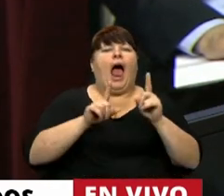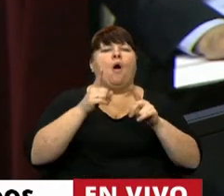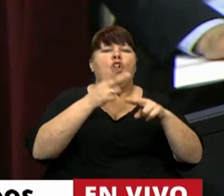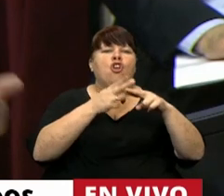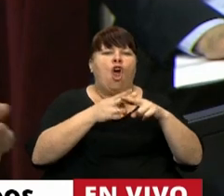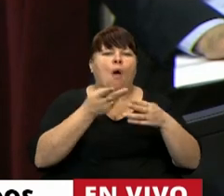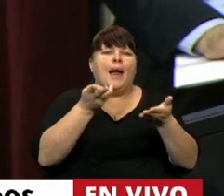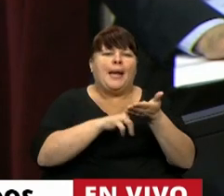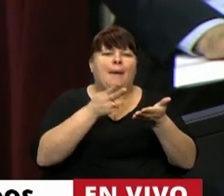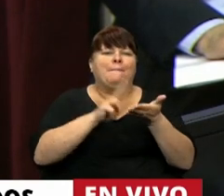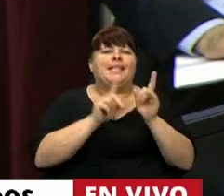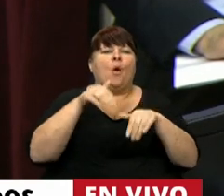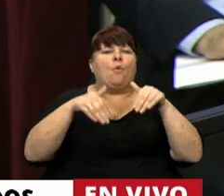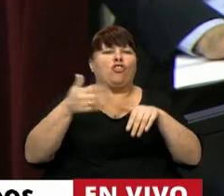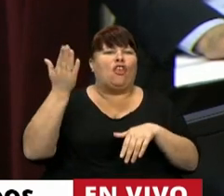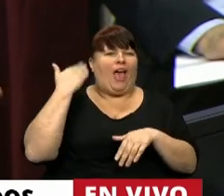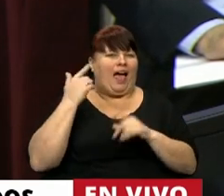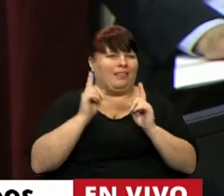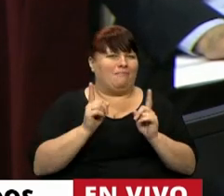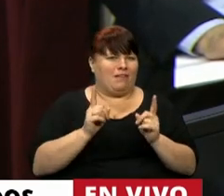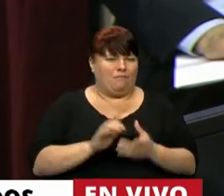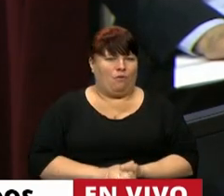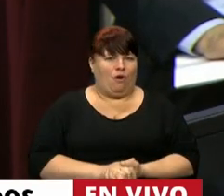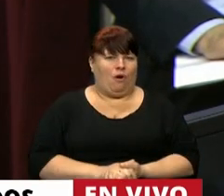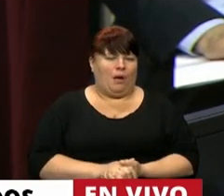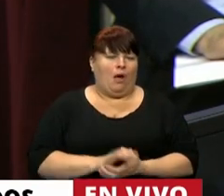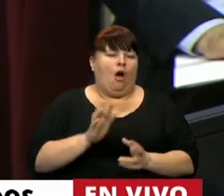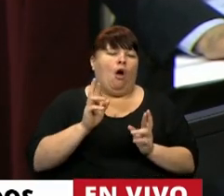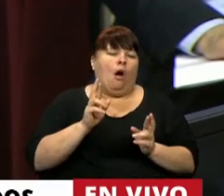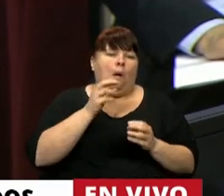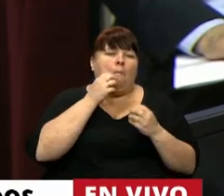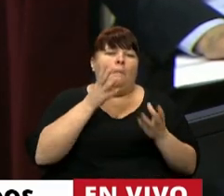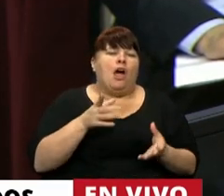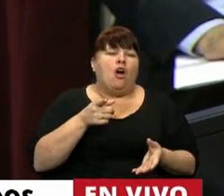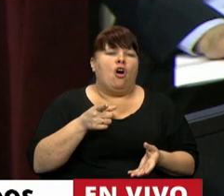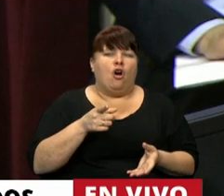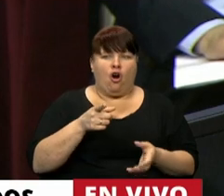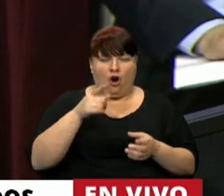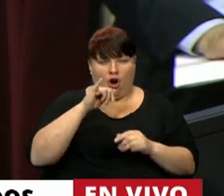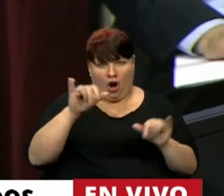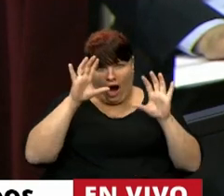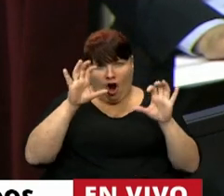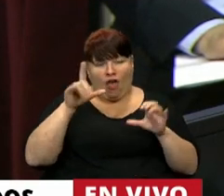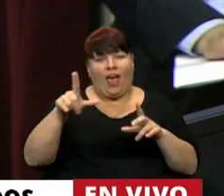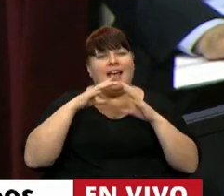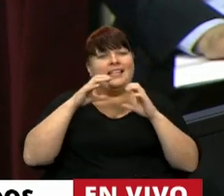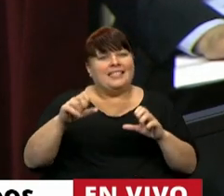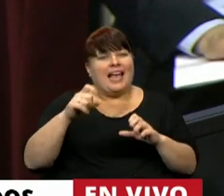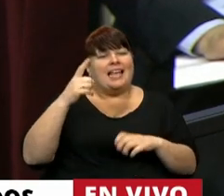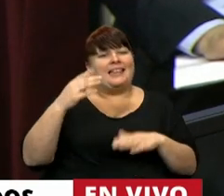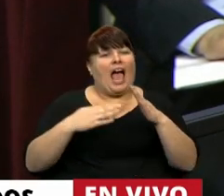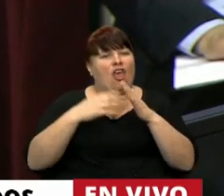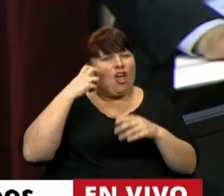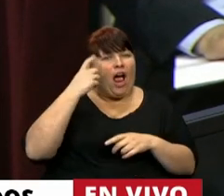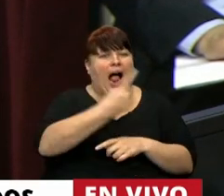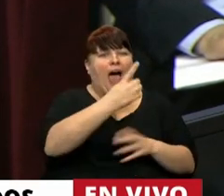nombres que se repiten de la votación anterior. Sería bueno Recordemos que los secretarios